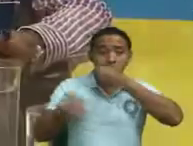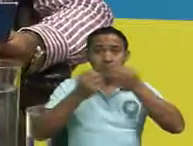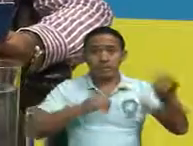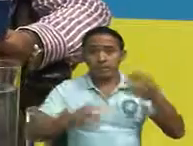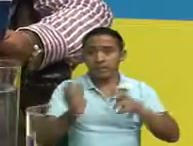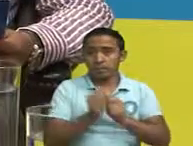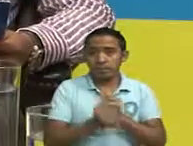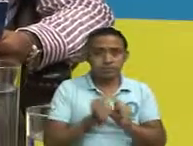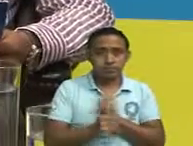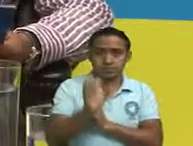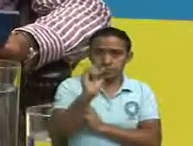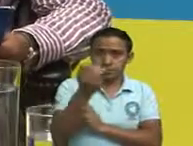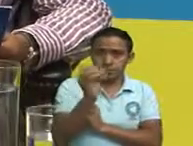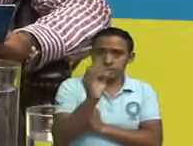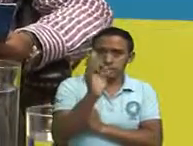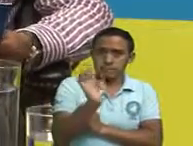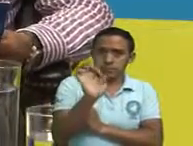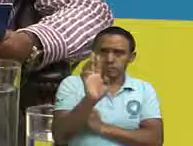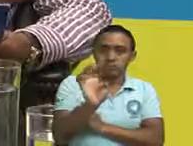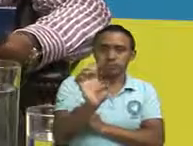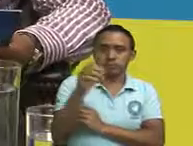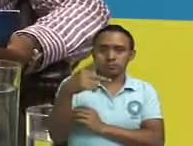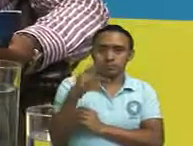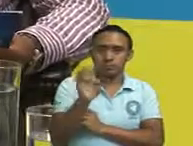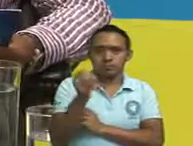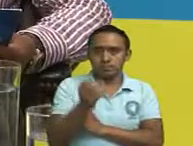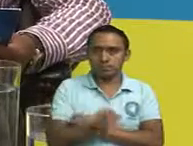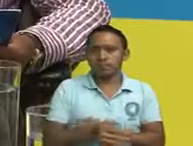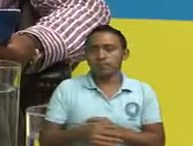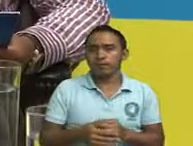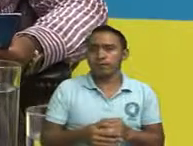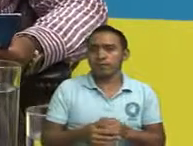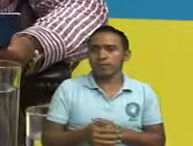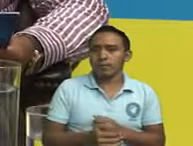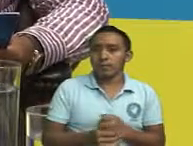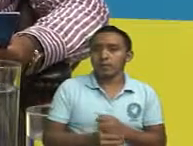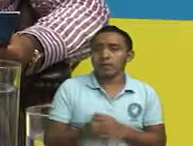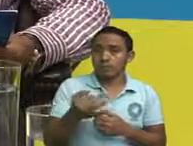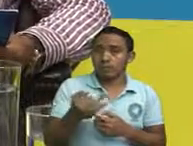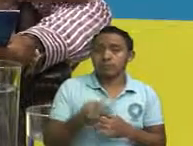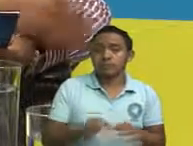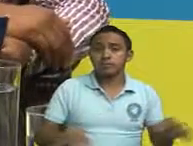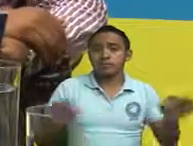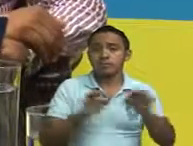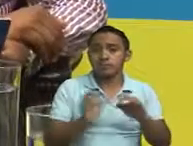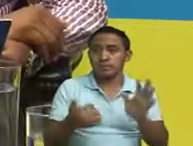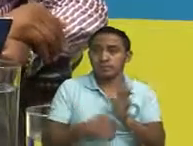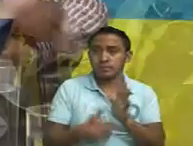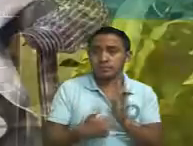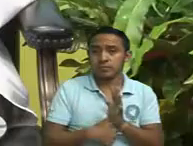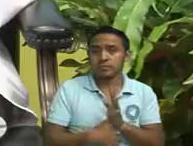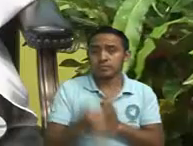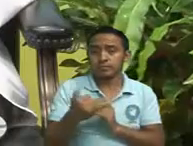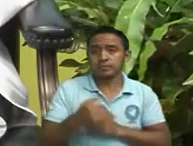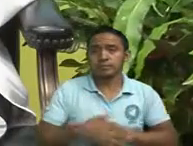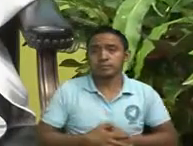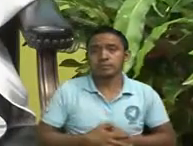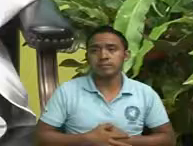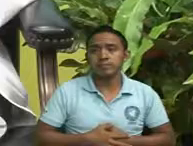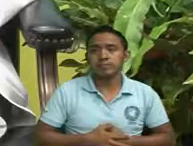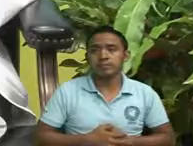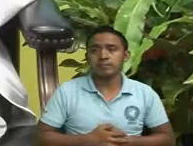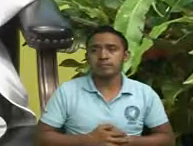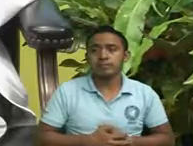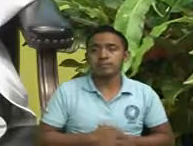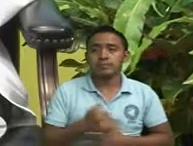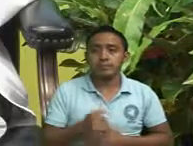un problema de sobrepeso o obesidad después. Aquí es importante por eso destacar la merienda, doctora. Sí, la merienda es muy